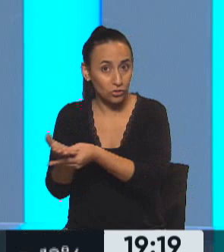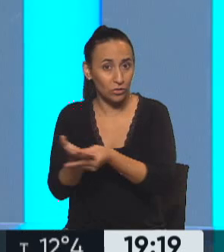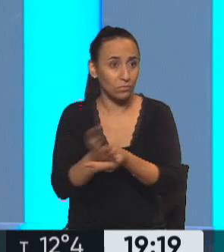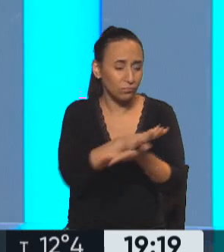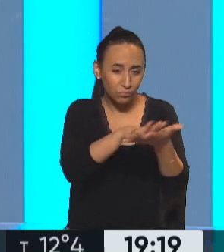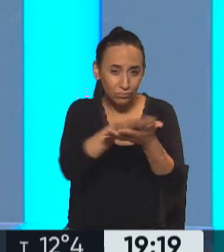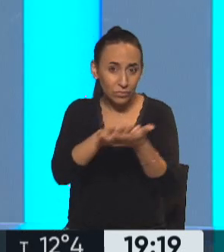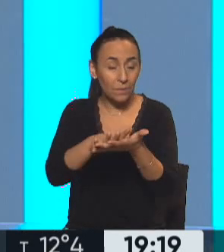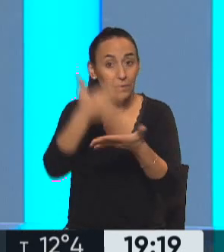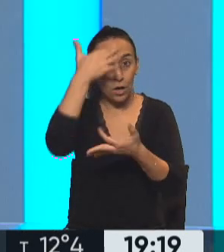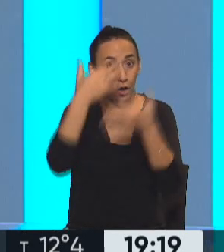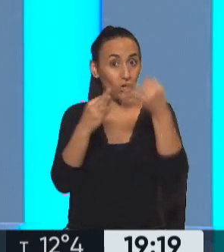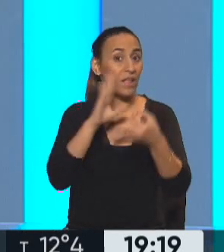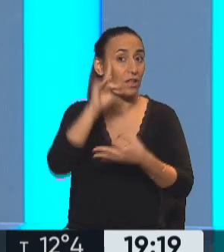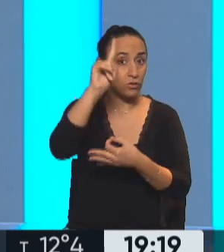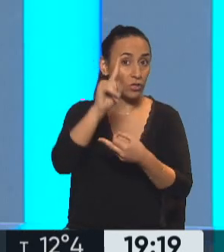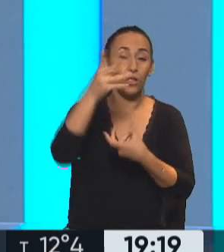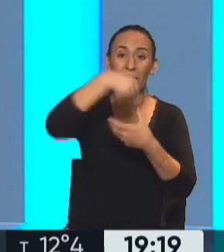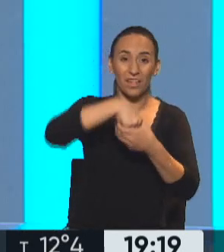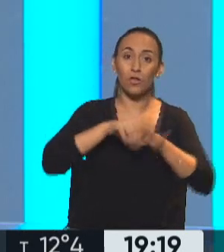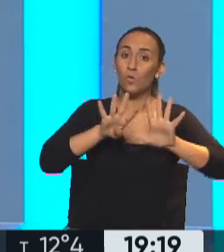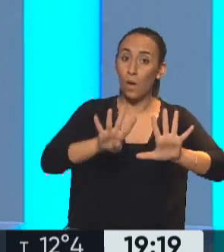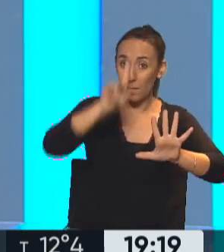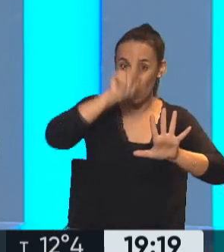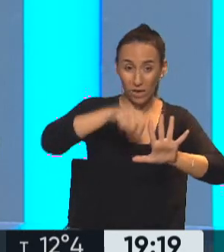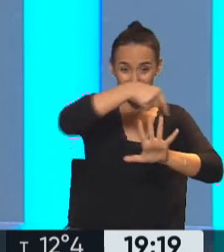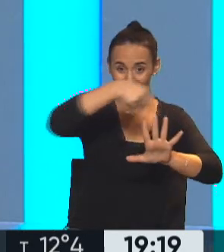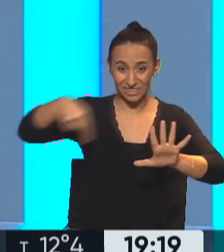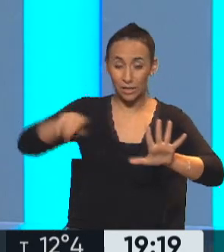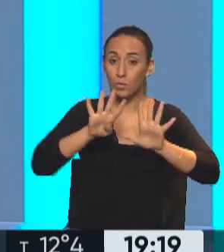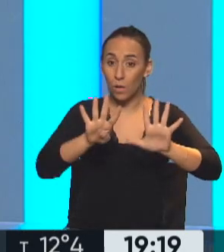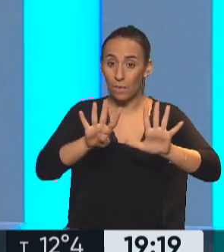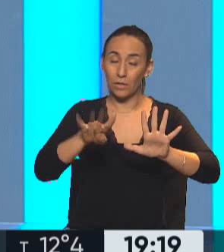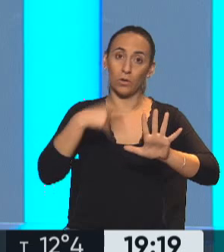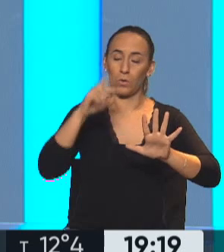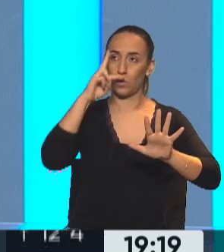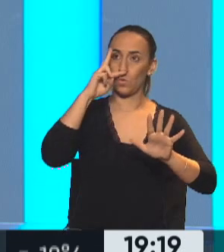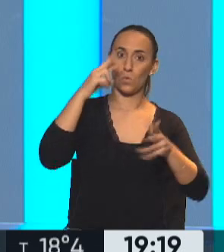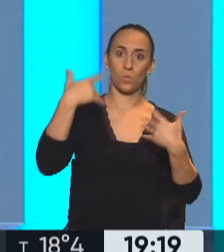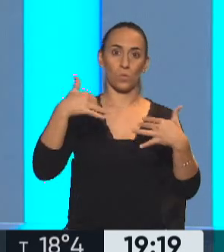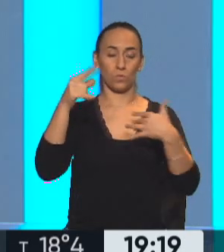Unidos, que tiene 9 miembros y que, bueno, tiene fama y prestigio,